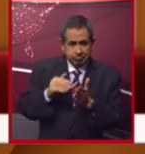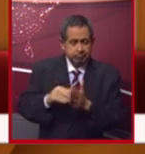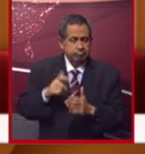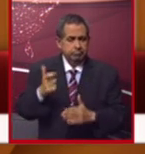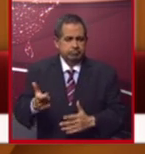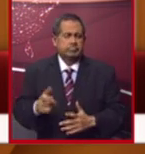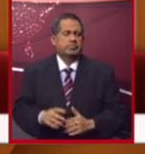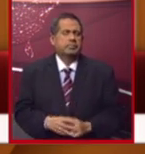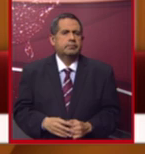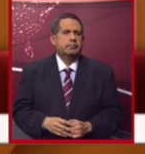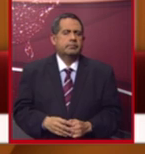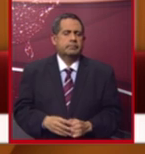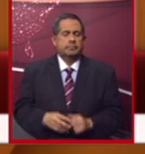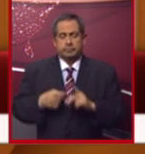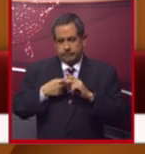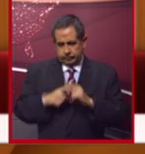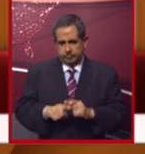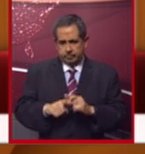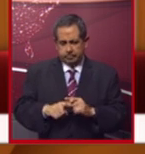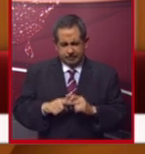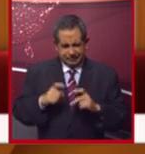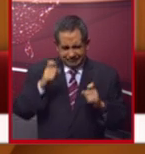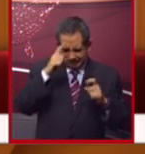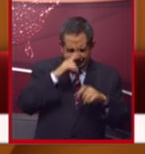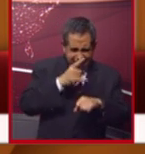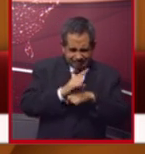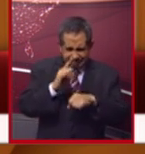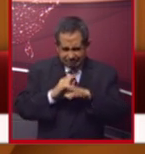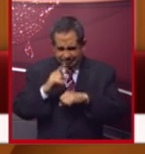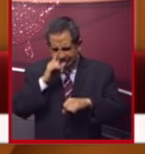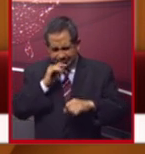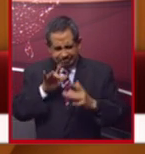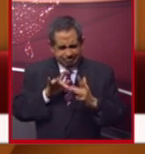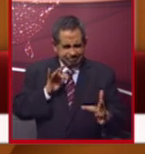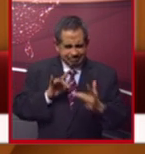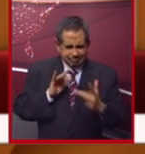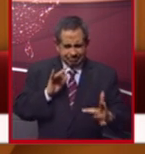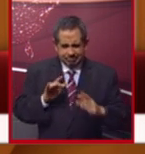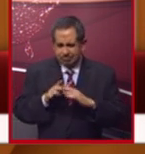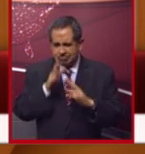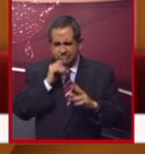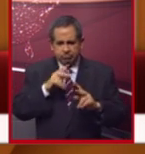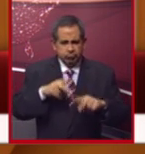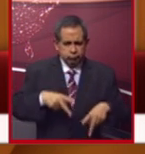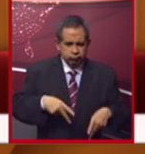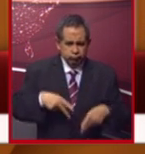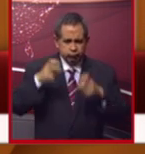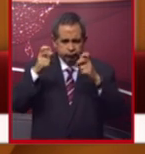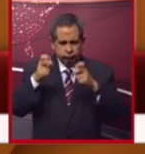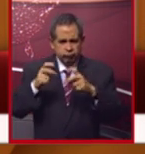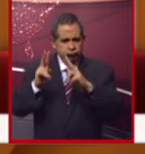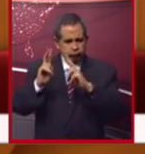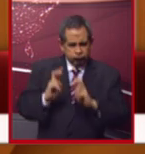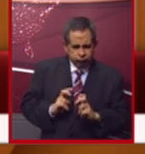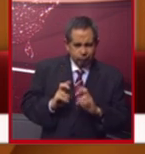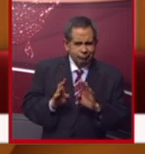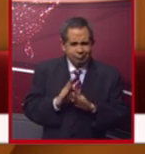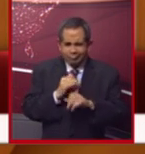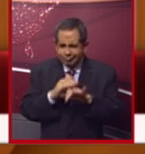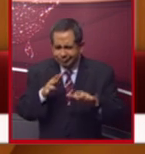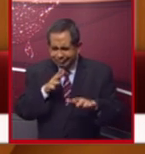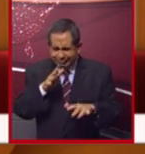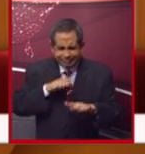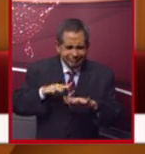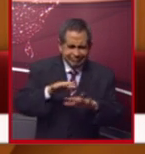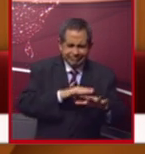pesos. En su arranque hubo múltiples fallas de origen, tanto como para subir y como para buscar información en